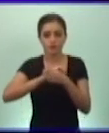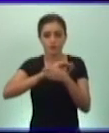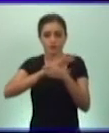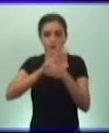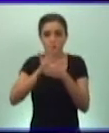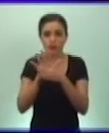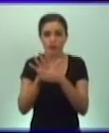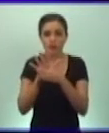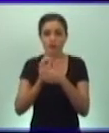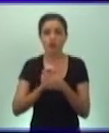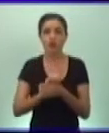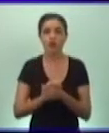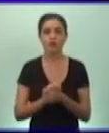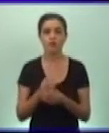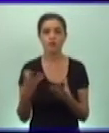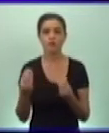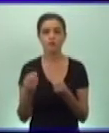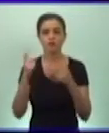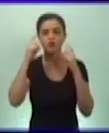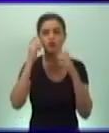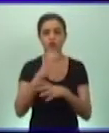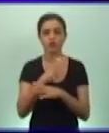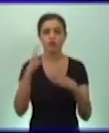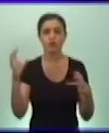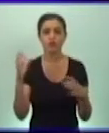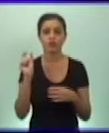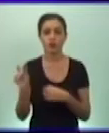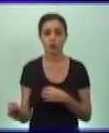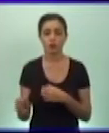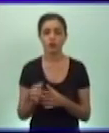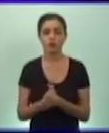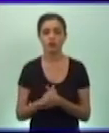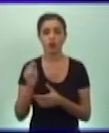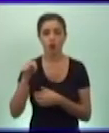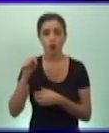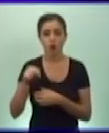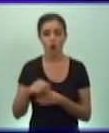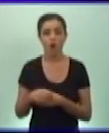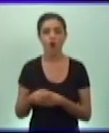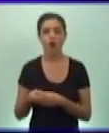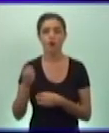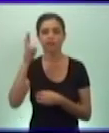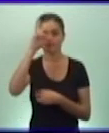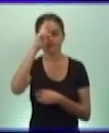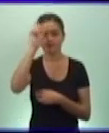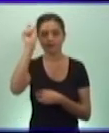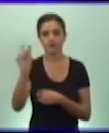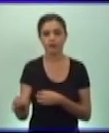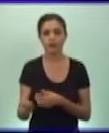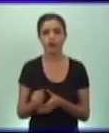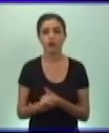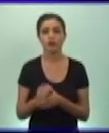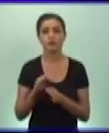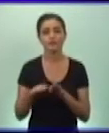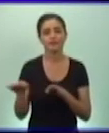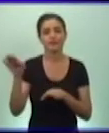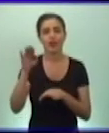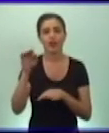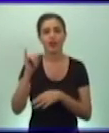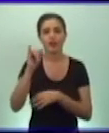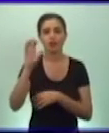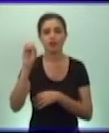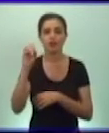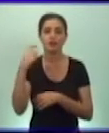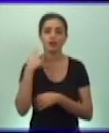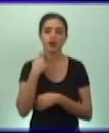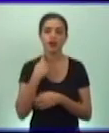muchos de esos investigadores, de esos intensivistas que hoy se encuentran enfrentándola, son adultos mayores de 60 años. Y es válido destacar